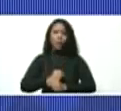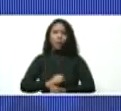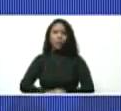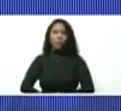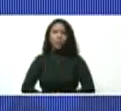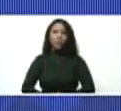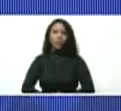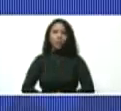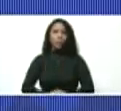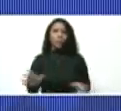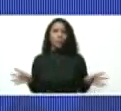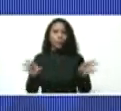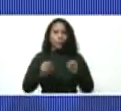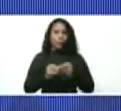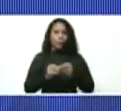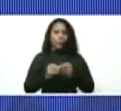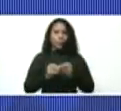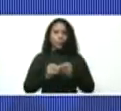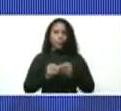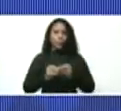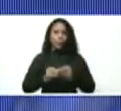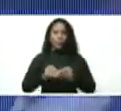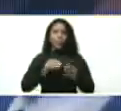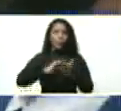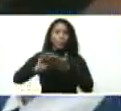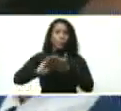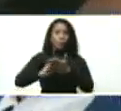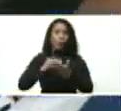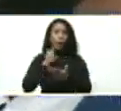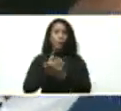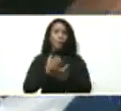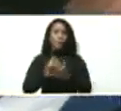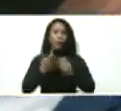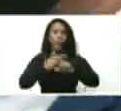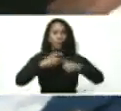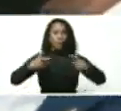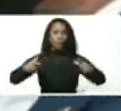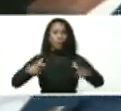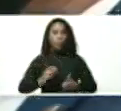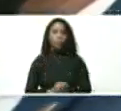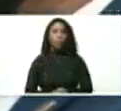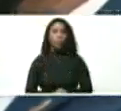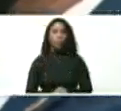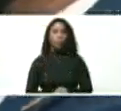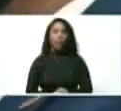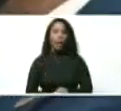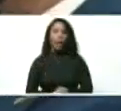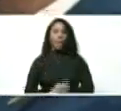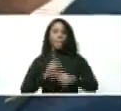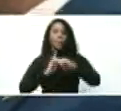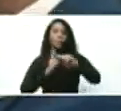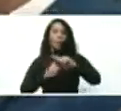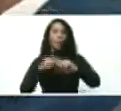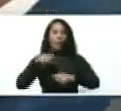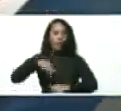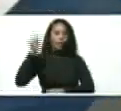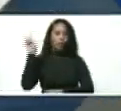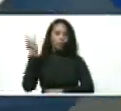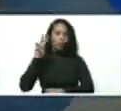como usted ha dicho, en el programa de recuperación económica, crecimiento y prosperidad de